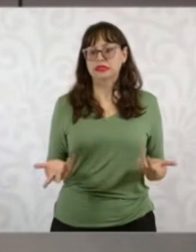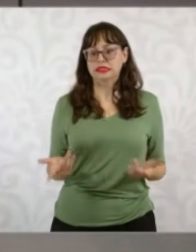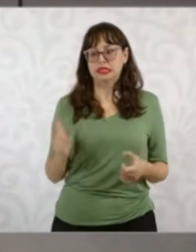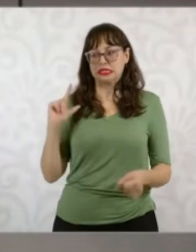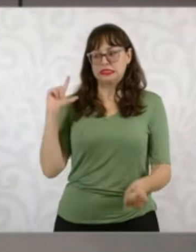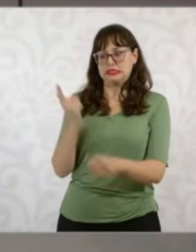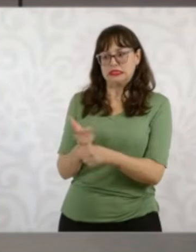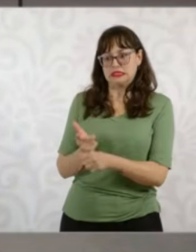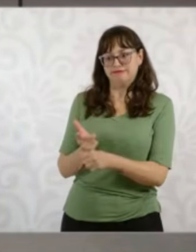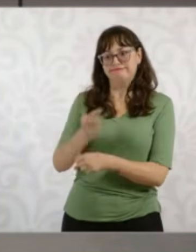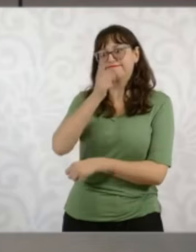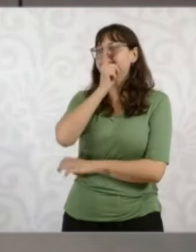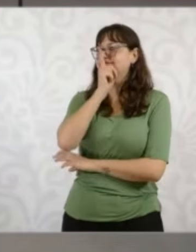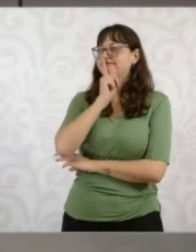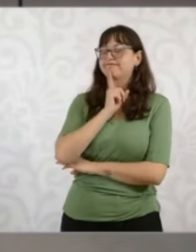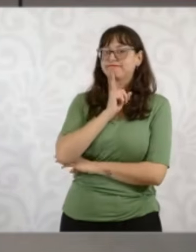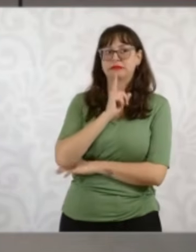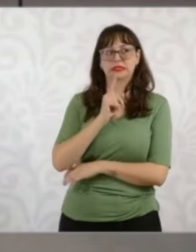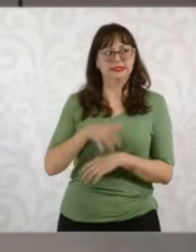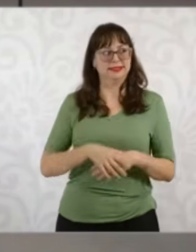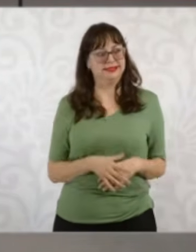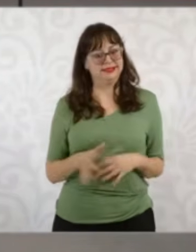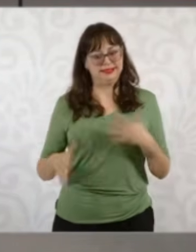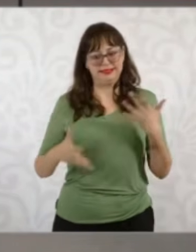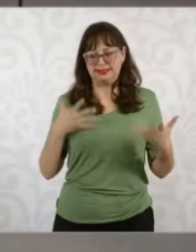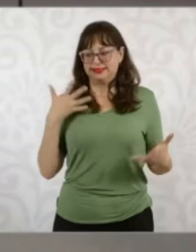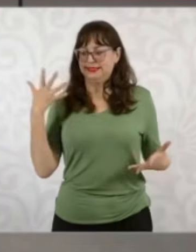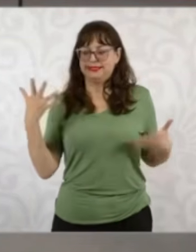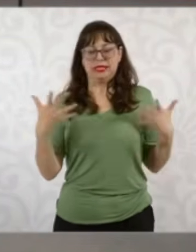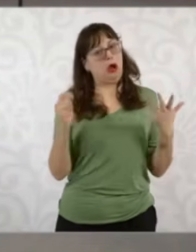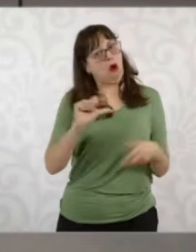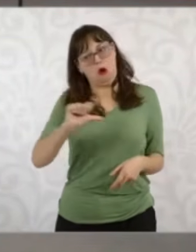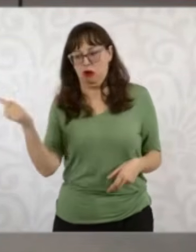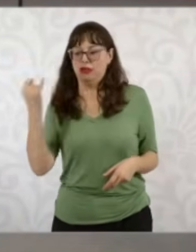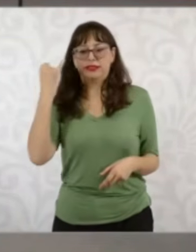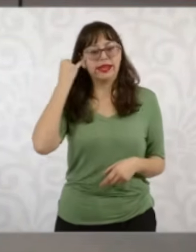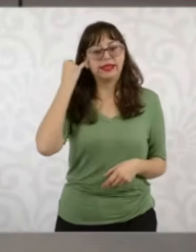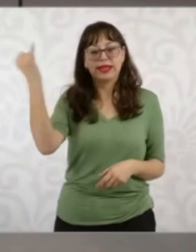narrativa. Hay que construir una nueva. Adelante.